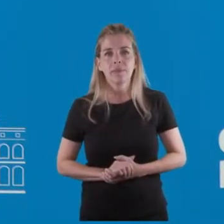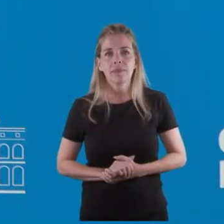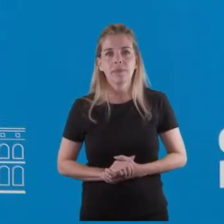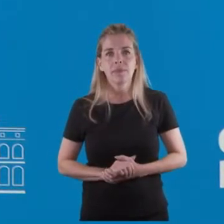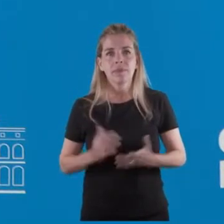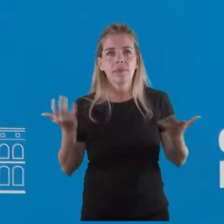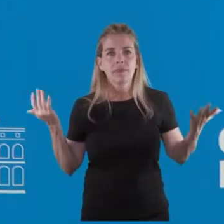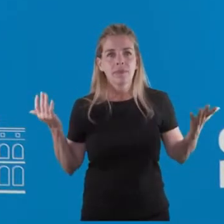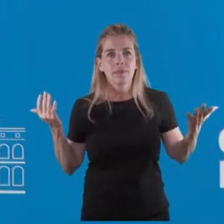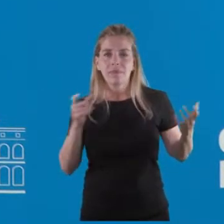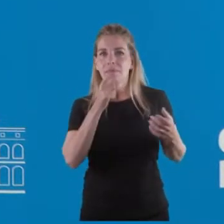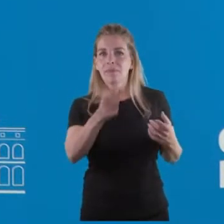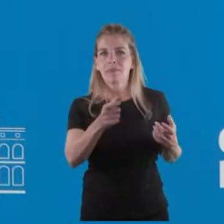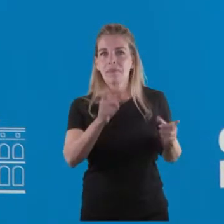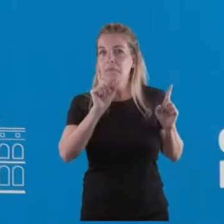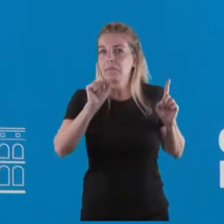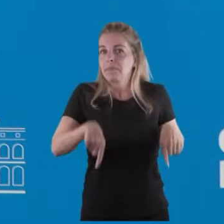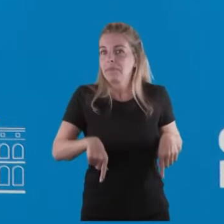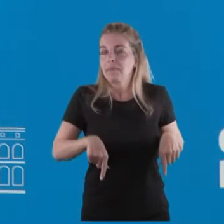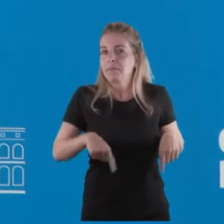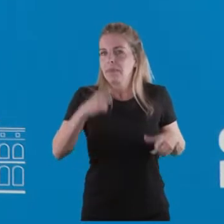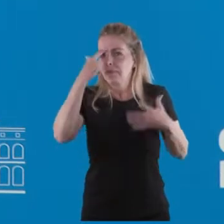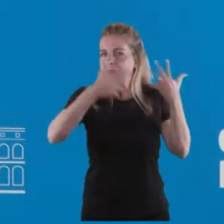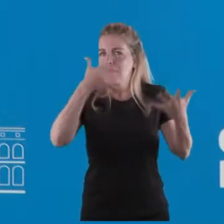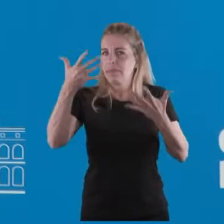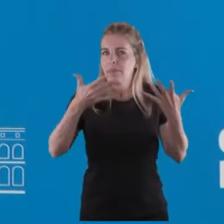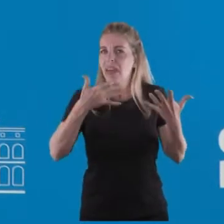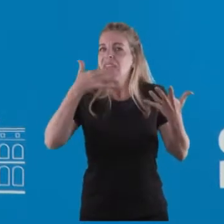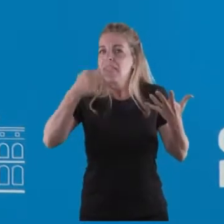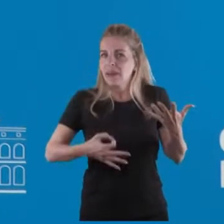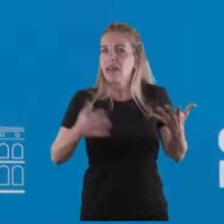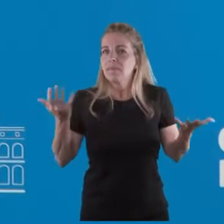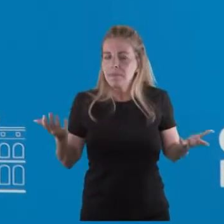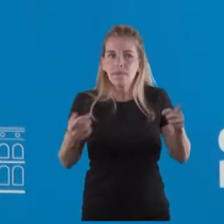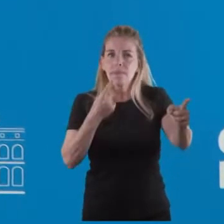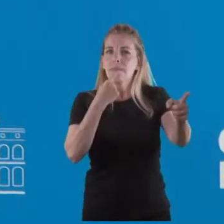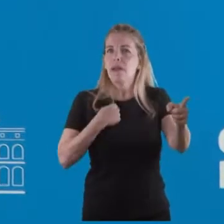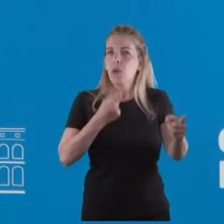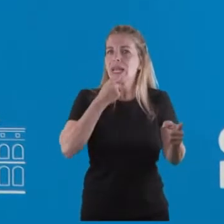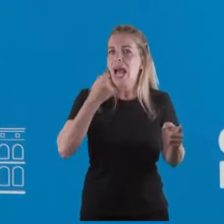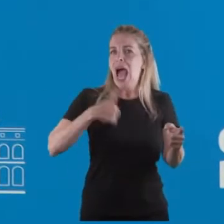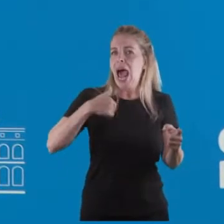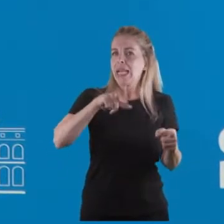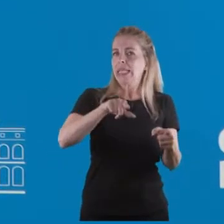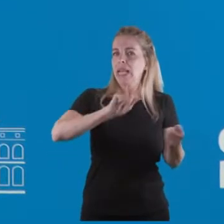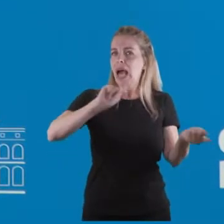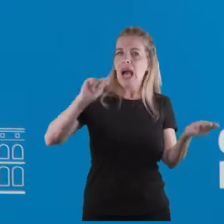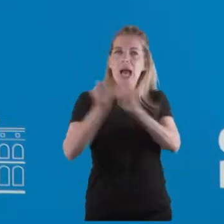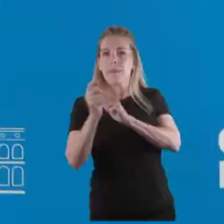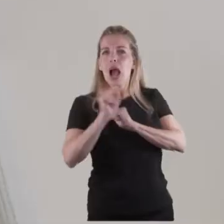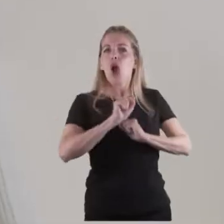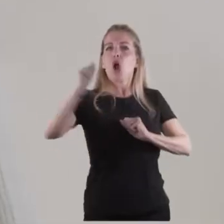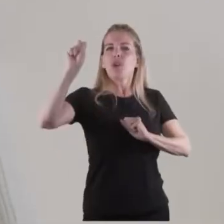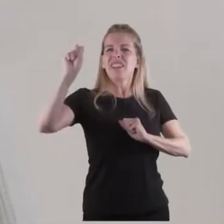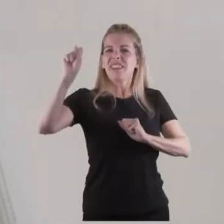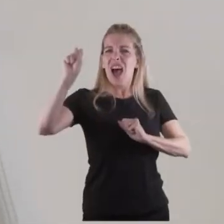no sé qué contestarle te desconcierta la verdad sinceramente usted me está preguntando si el argentino se va a volver comunista porque el presidente viajó a china